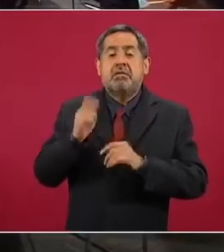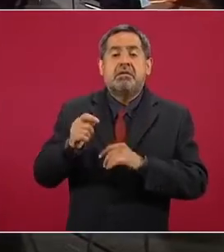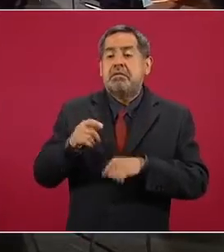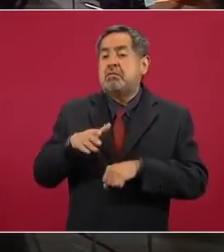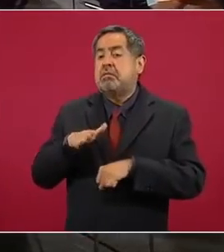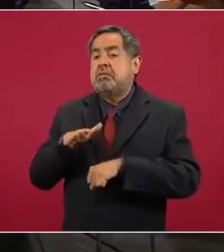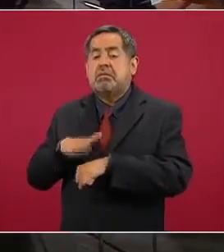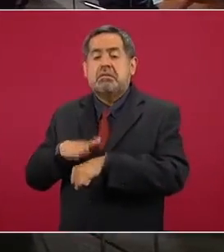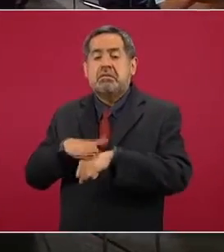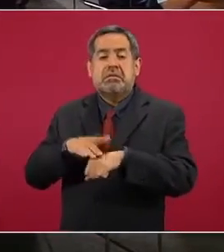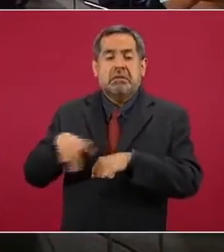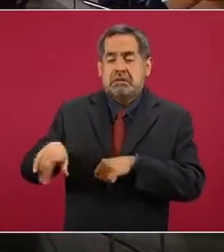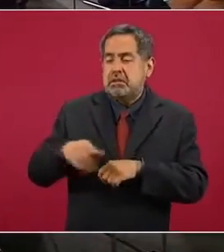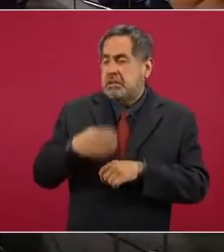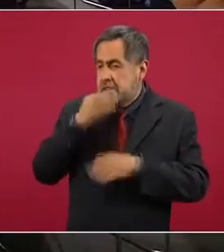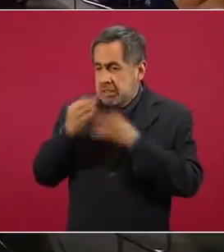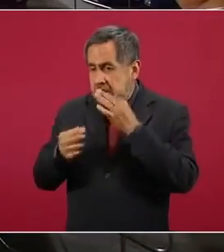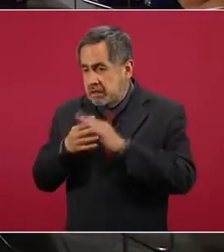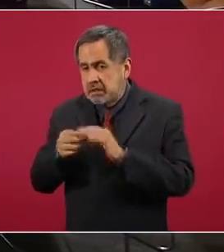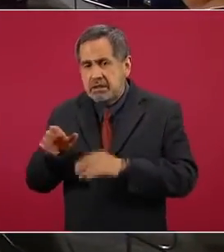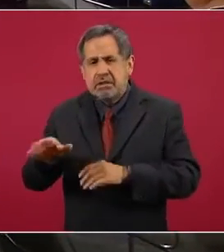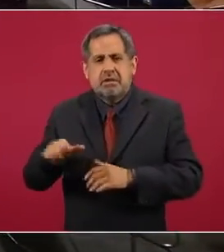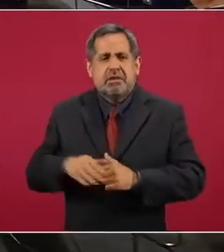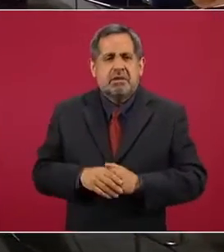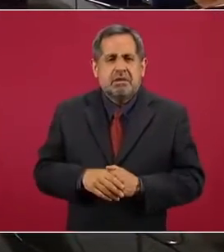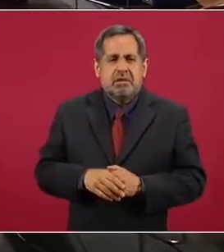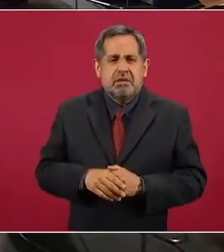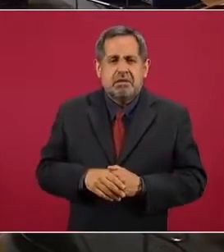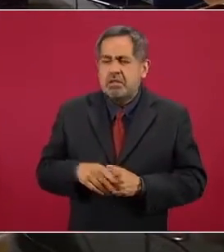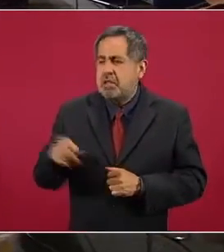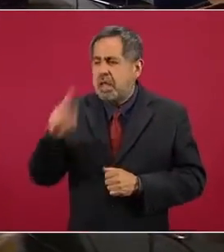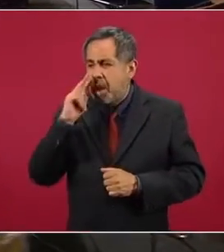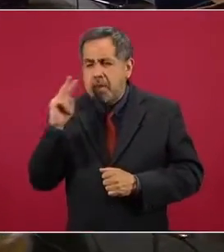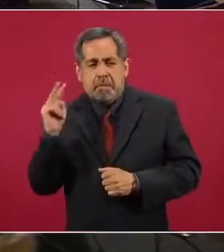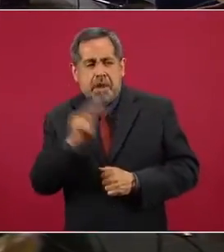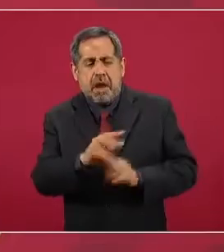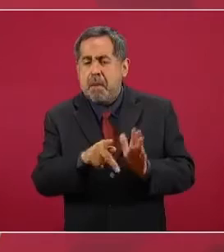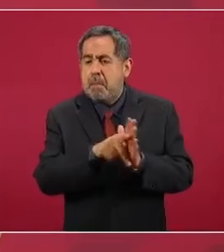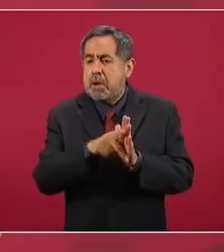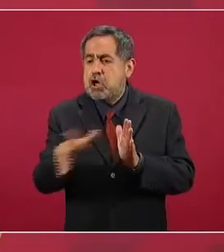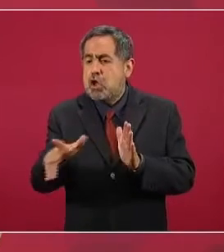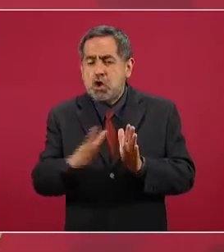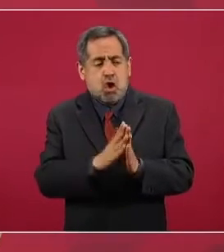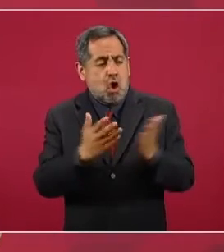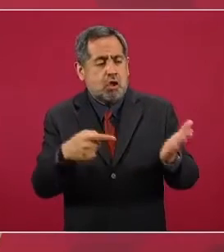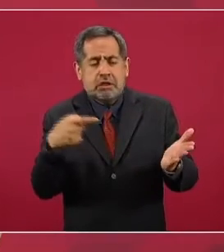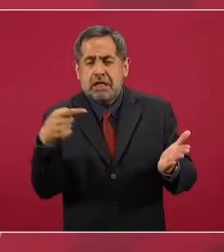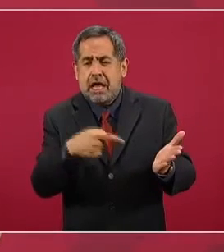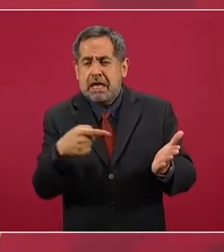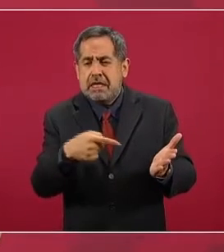los cercanos: vean los periódicos,